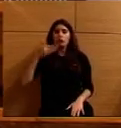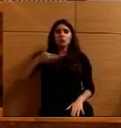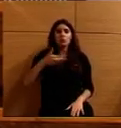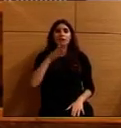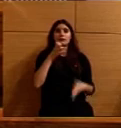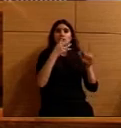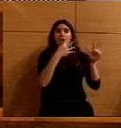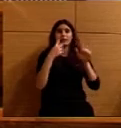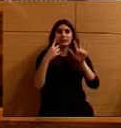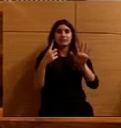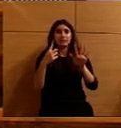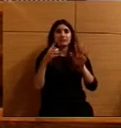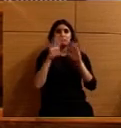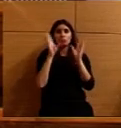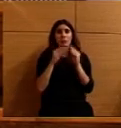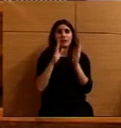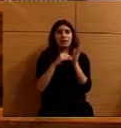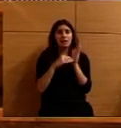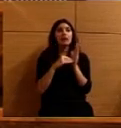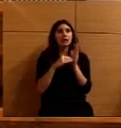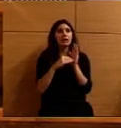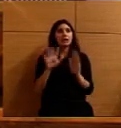pero era un 96, era un teléfono de la provincia,